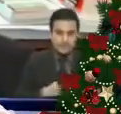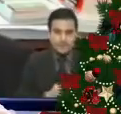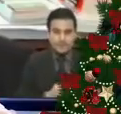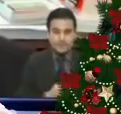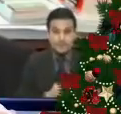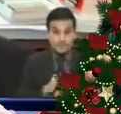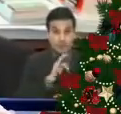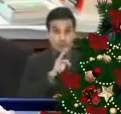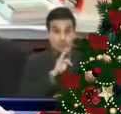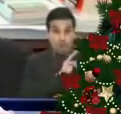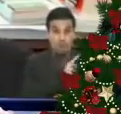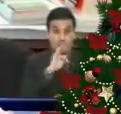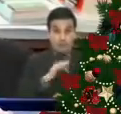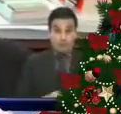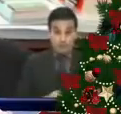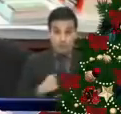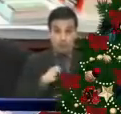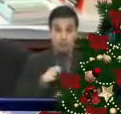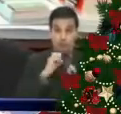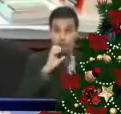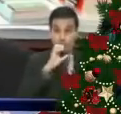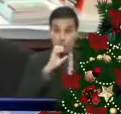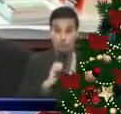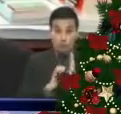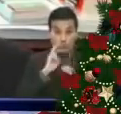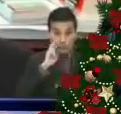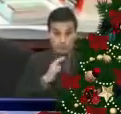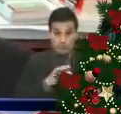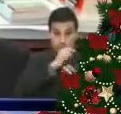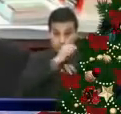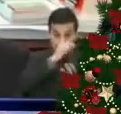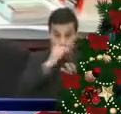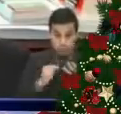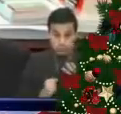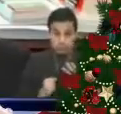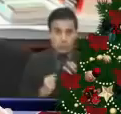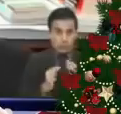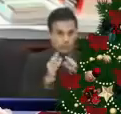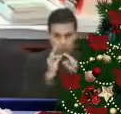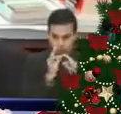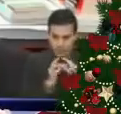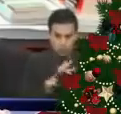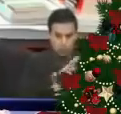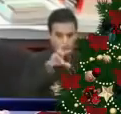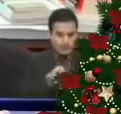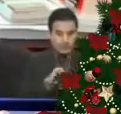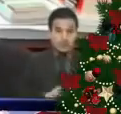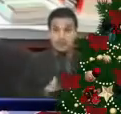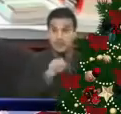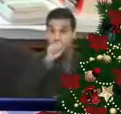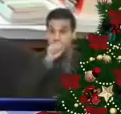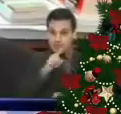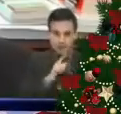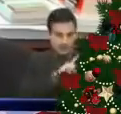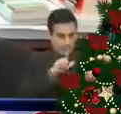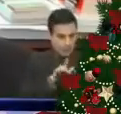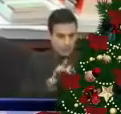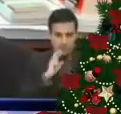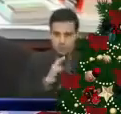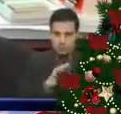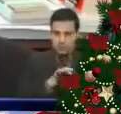no puedes suspender la revocación de mandato porque no estás respetando la ley. O sea, ahí le tuvieron que corregir la